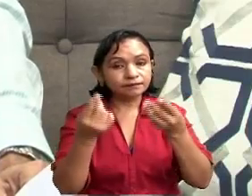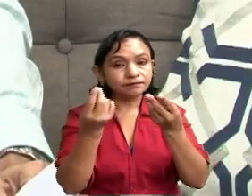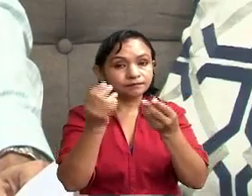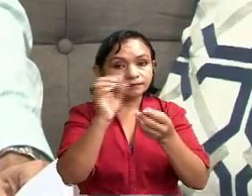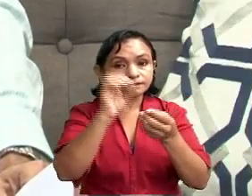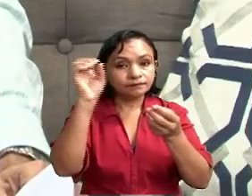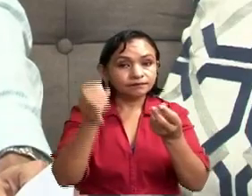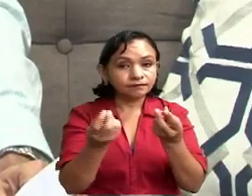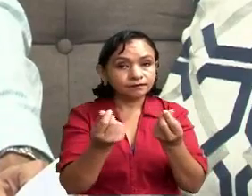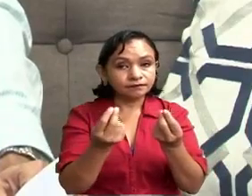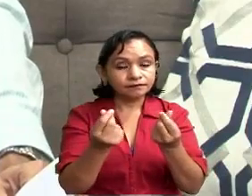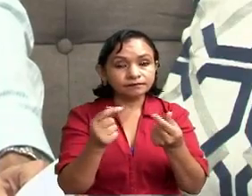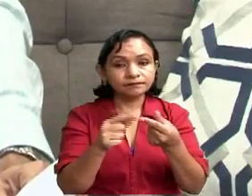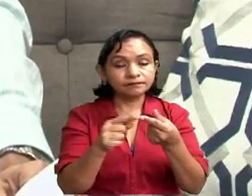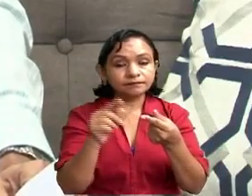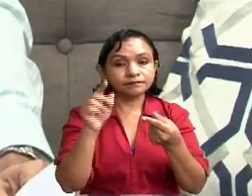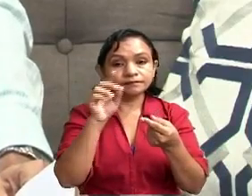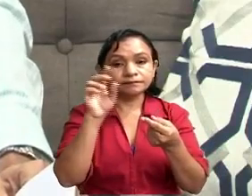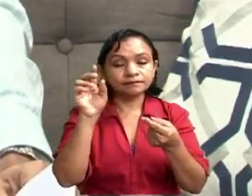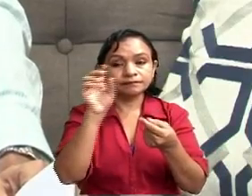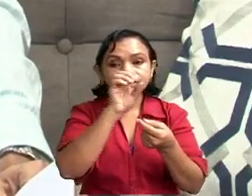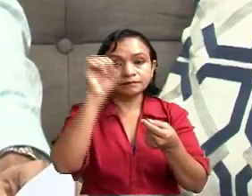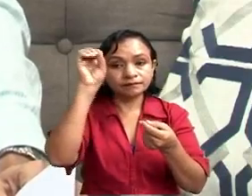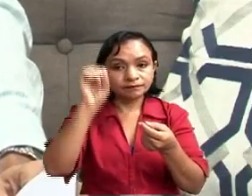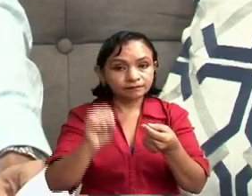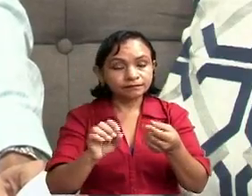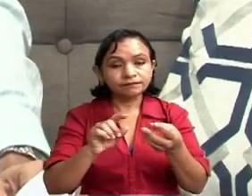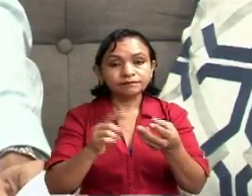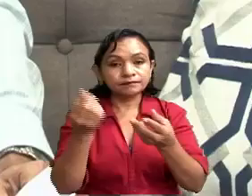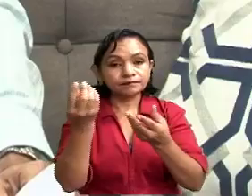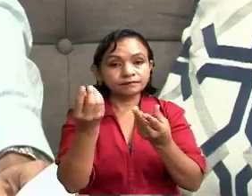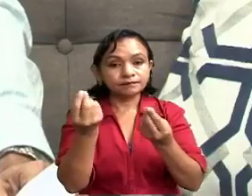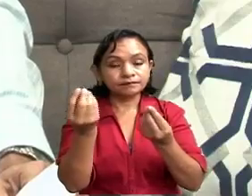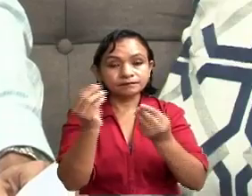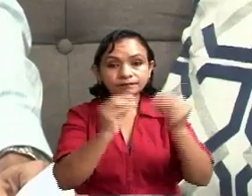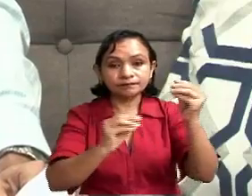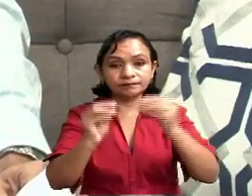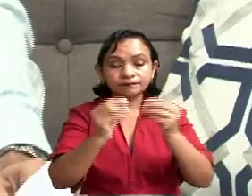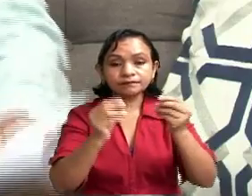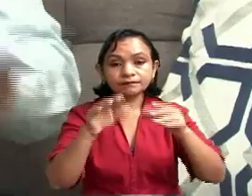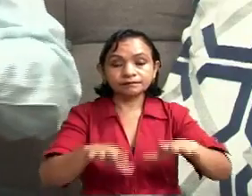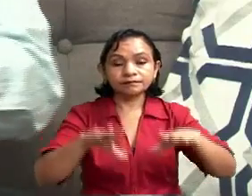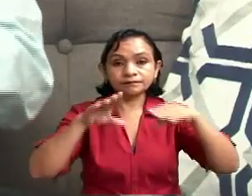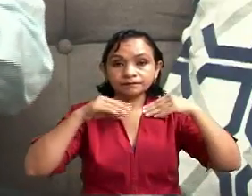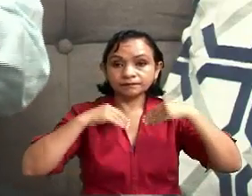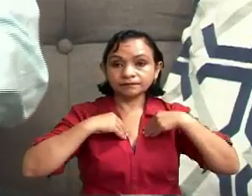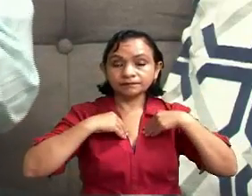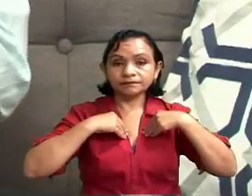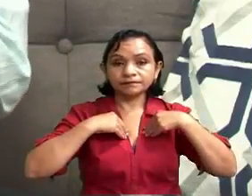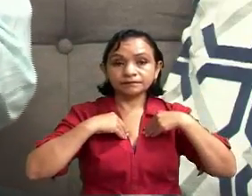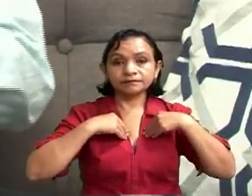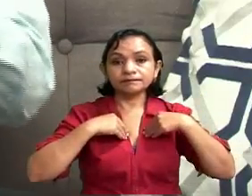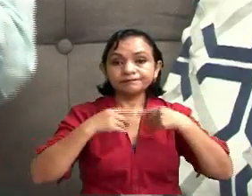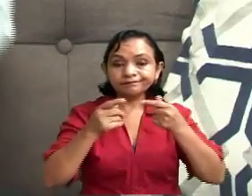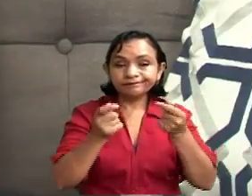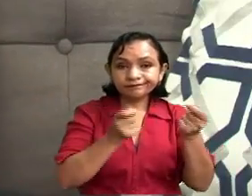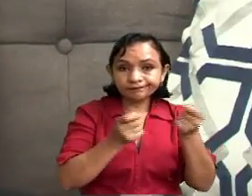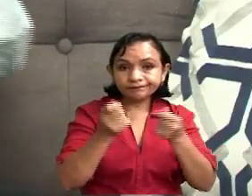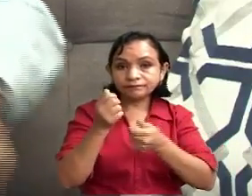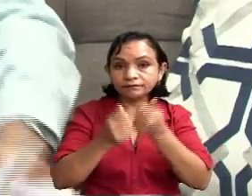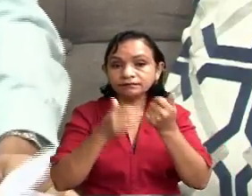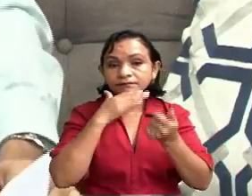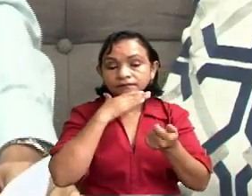monetaria, de política fiscal, de política económica que hemos venido asumiendo para sortear la crisis y